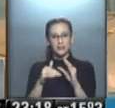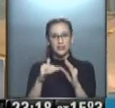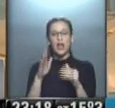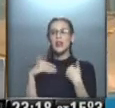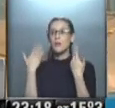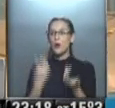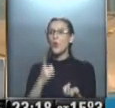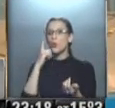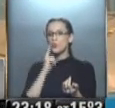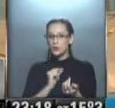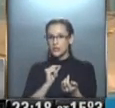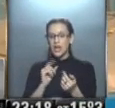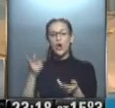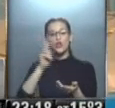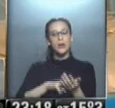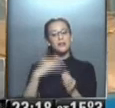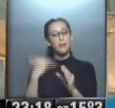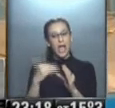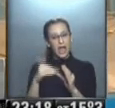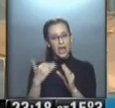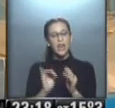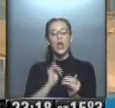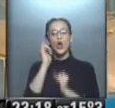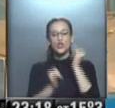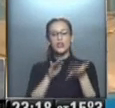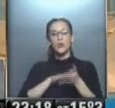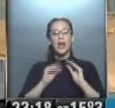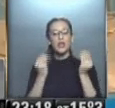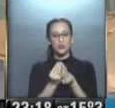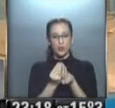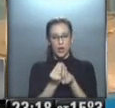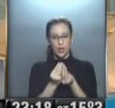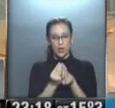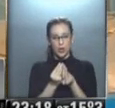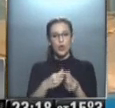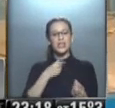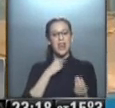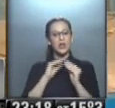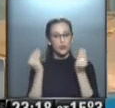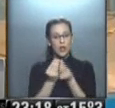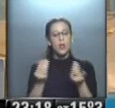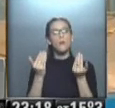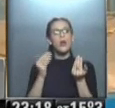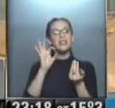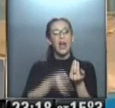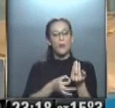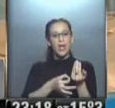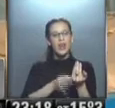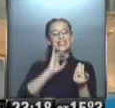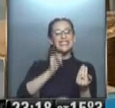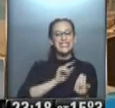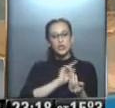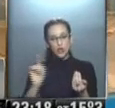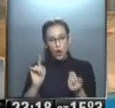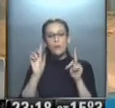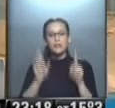horas les será enviado otro mail para detallar el resultado, aunque quienes lo deseen podrán consultar si salieron sorteados o no en